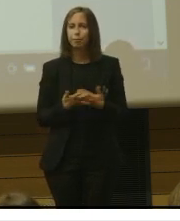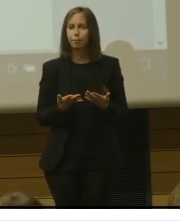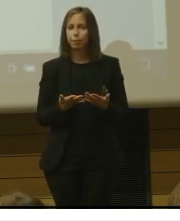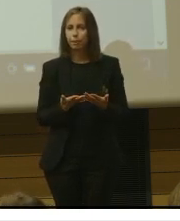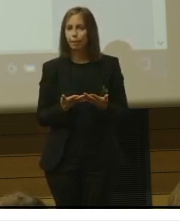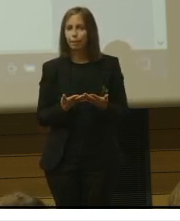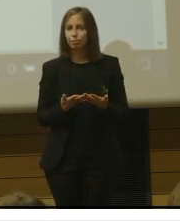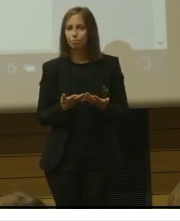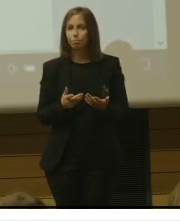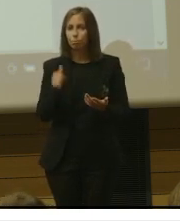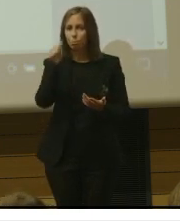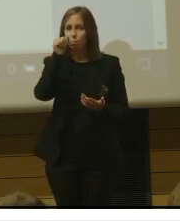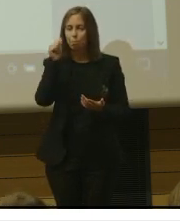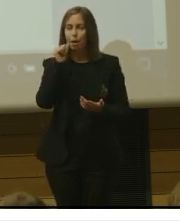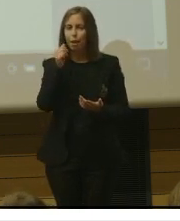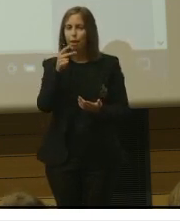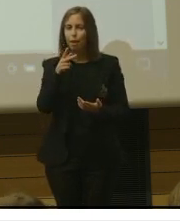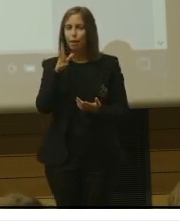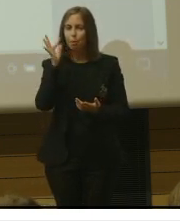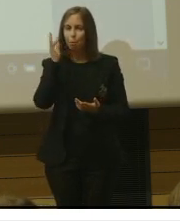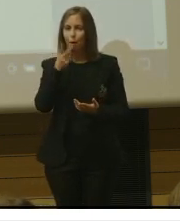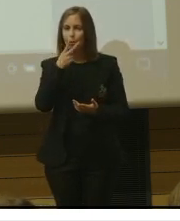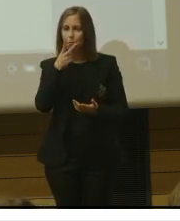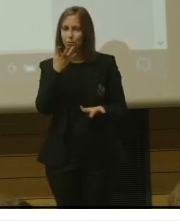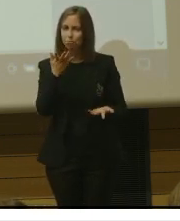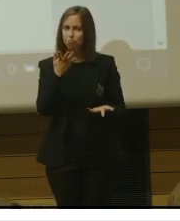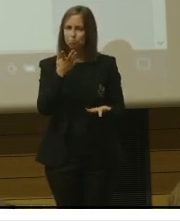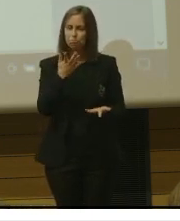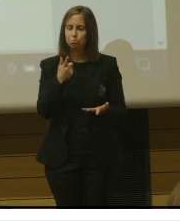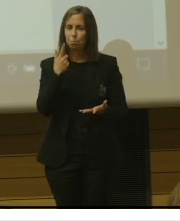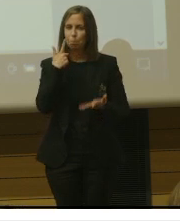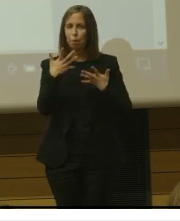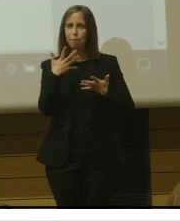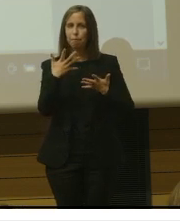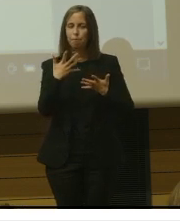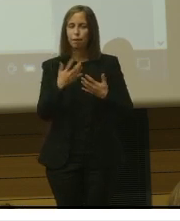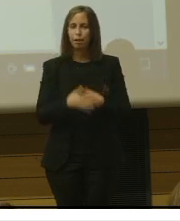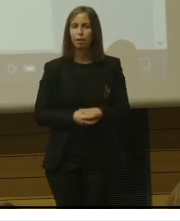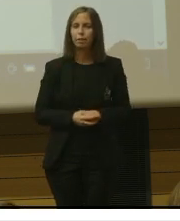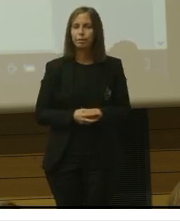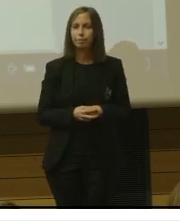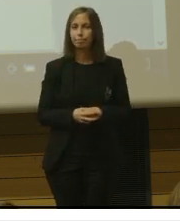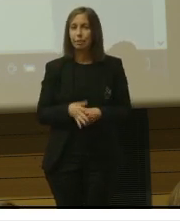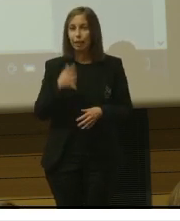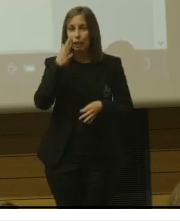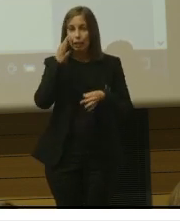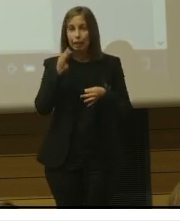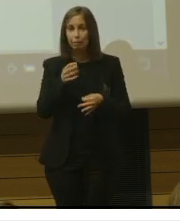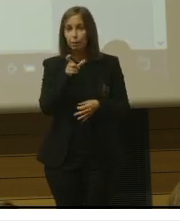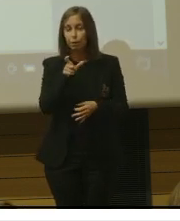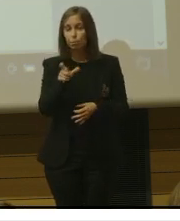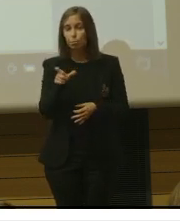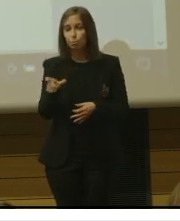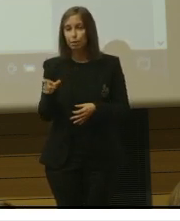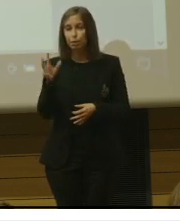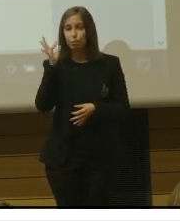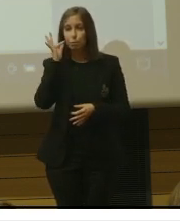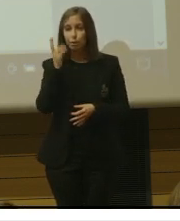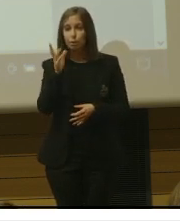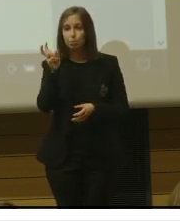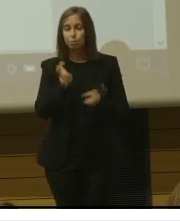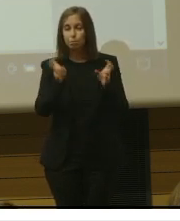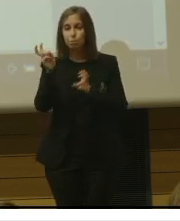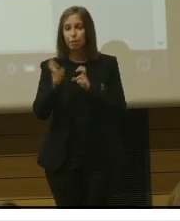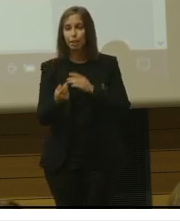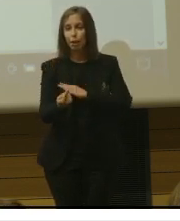una mujer embarazada fumando, ¿no? Es un poco, genera cierto shock, ¿no? Pero la realidad es que muchas veces acuden obligadas y por lo tanto